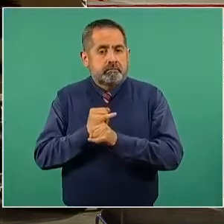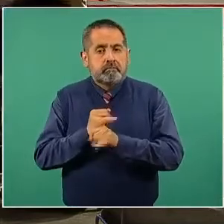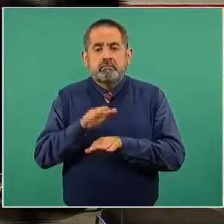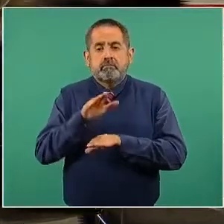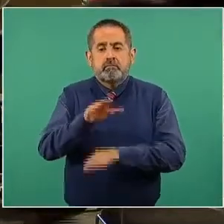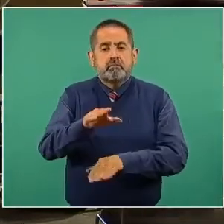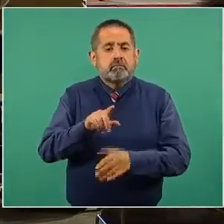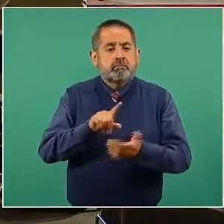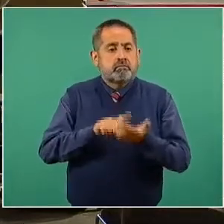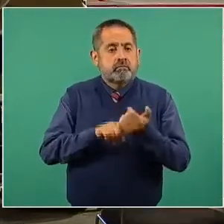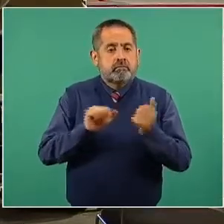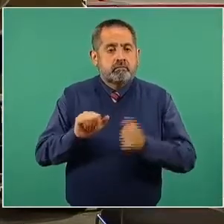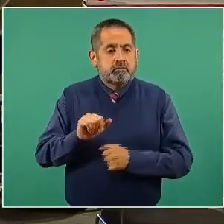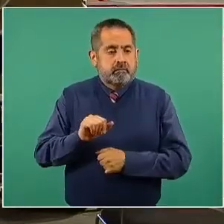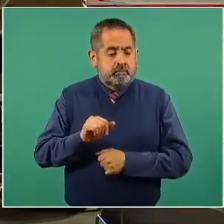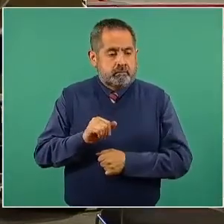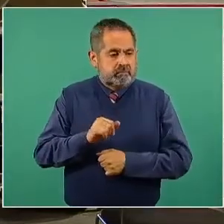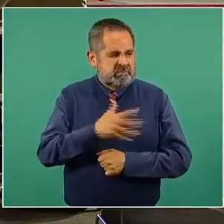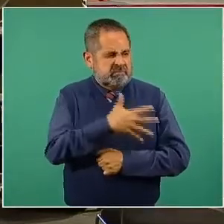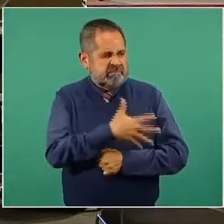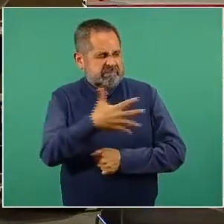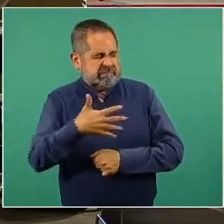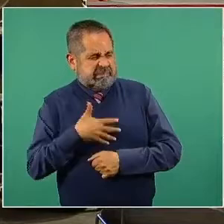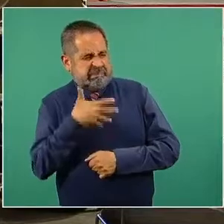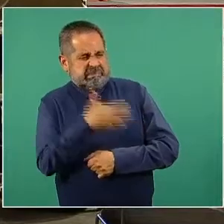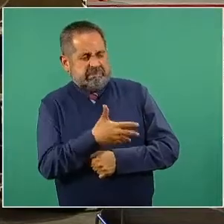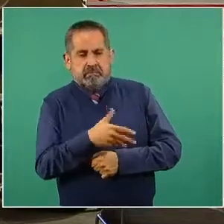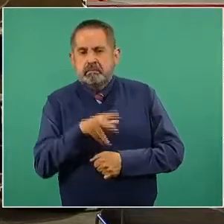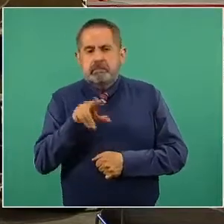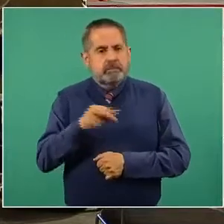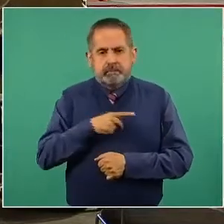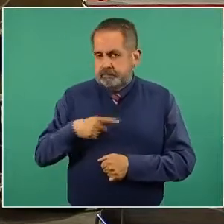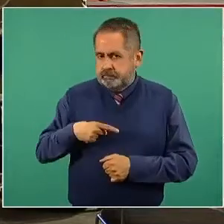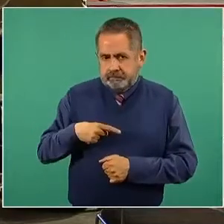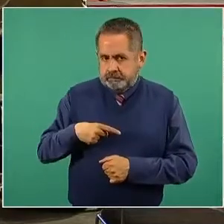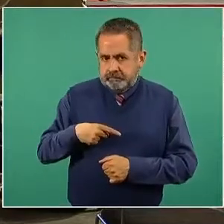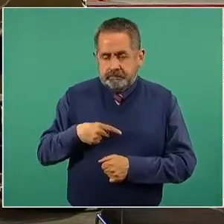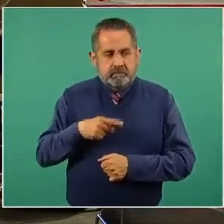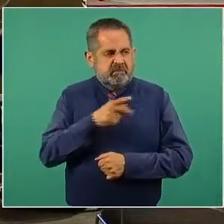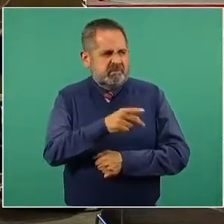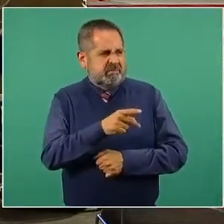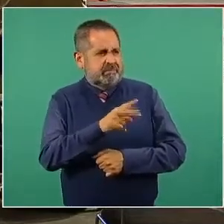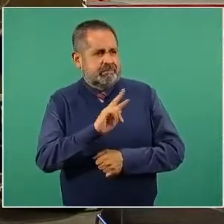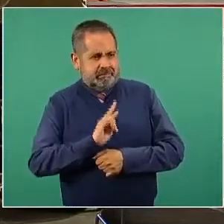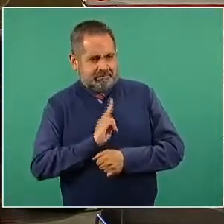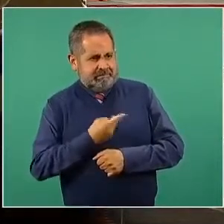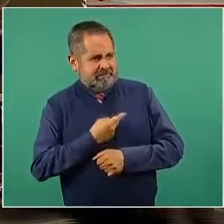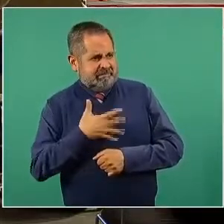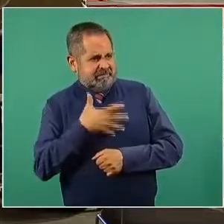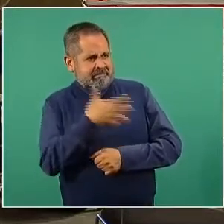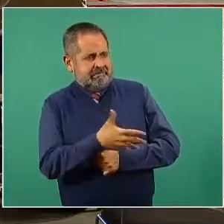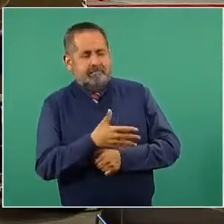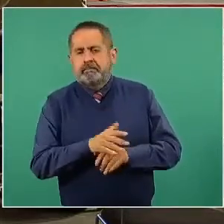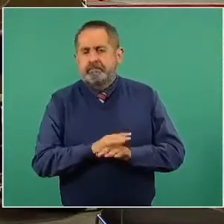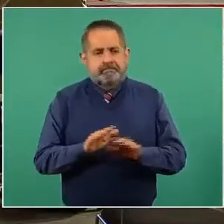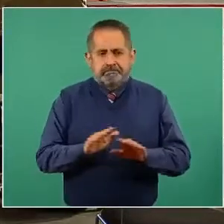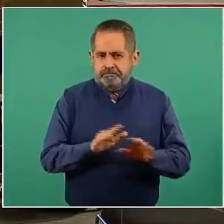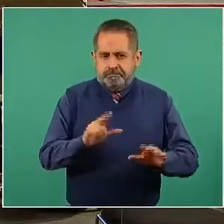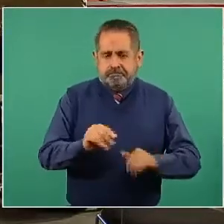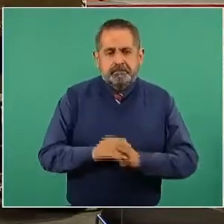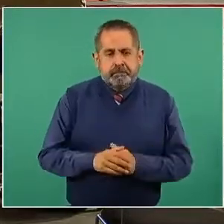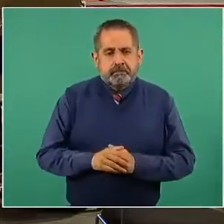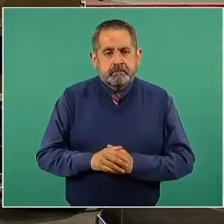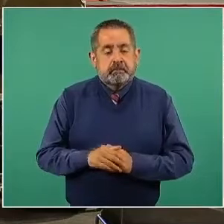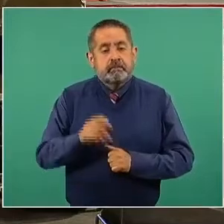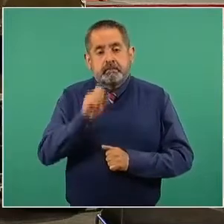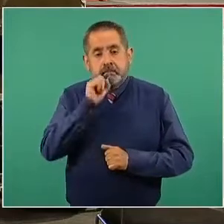contra la homofobia, la transfobia y la biforia. Pero también es el Día Nacional